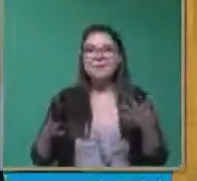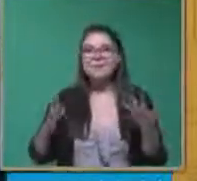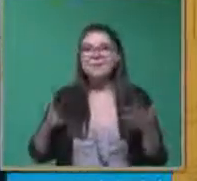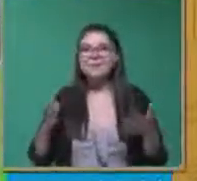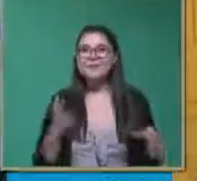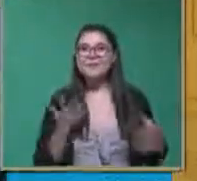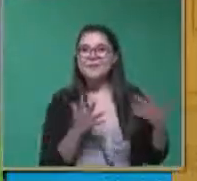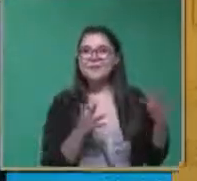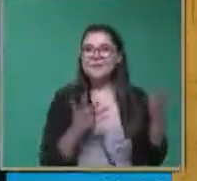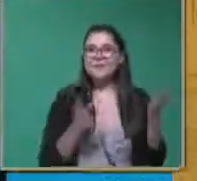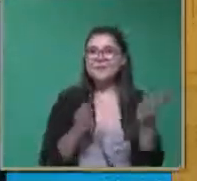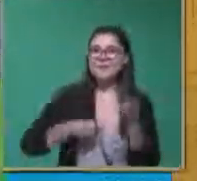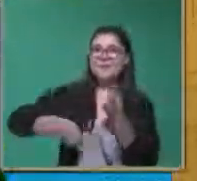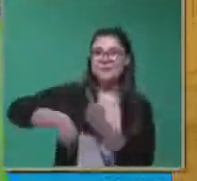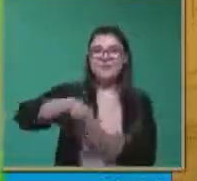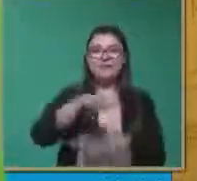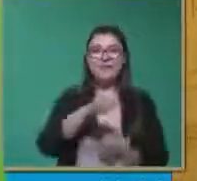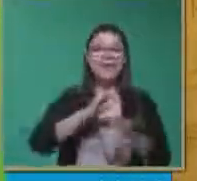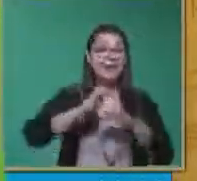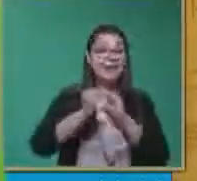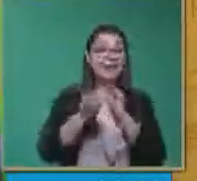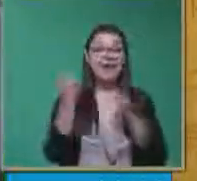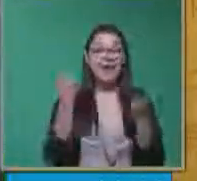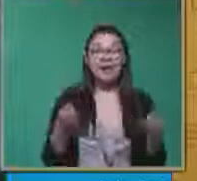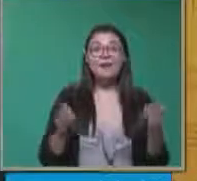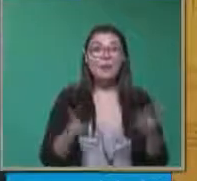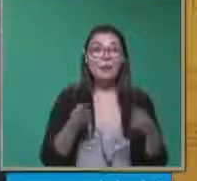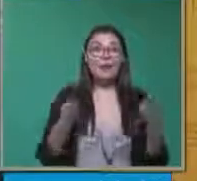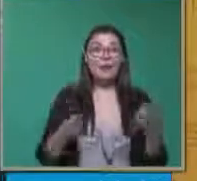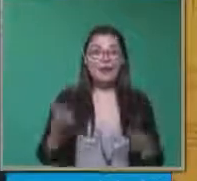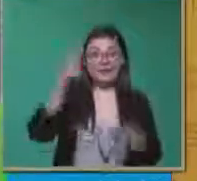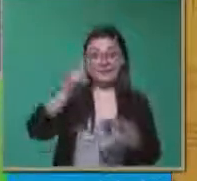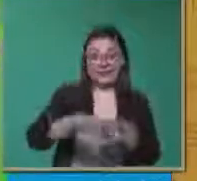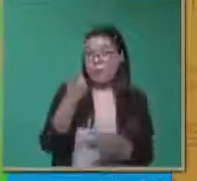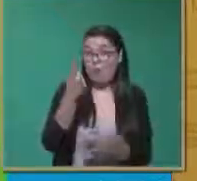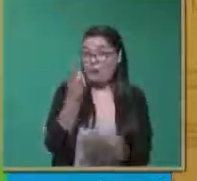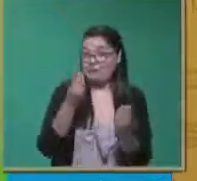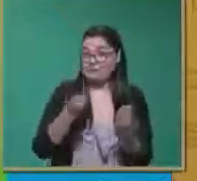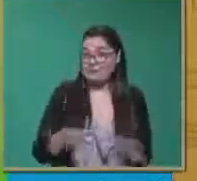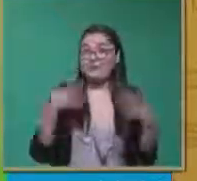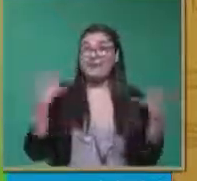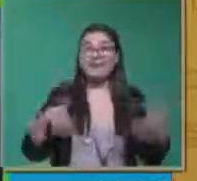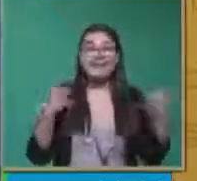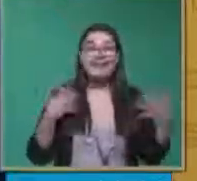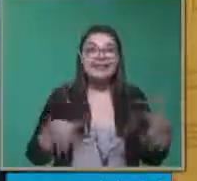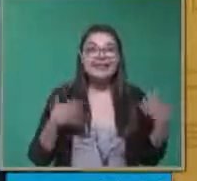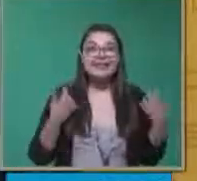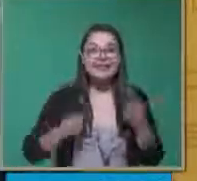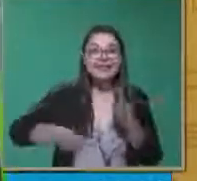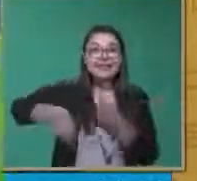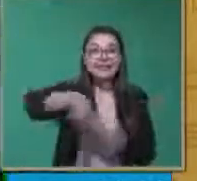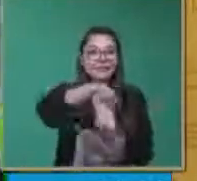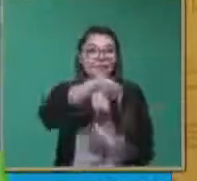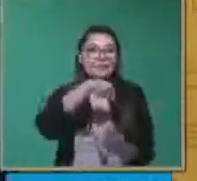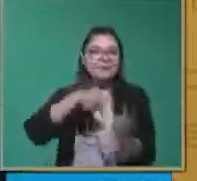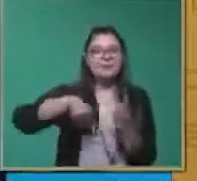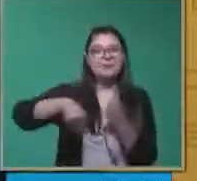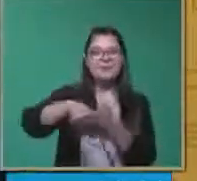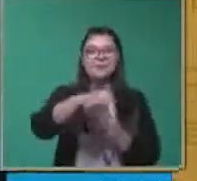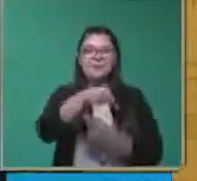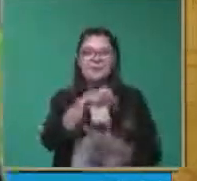Cuando pare la música, debemos de ganar las sillas y una va a quedar fuera de... Ay, a ver, ¿a qué horas van a parar la